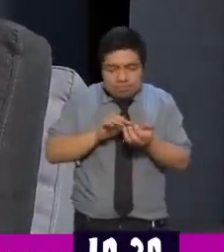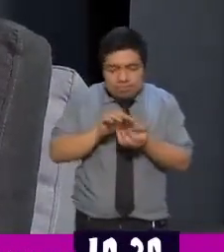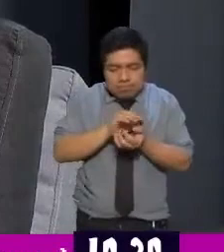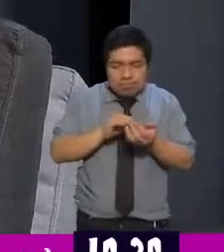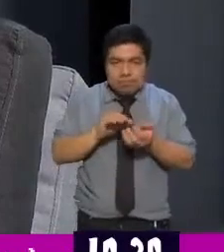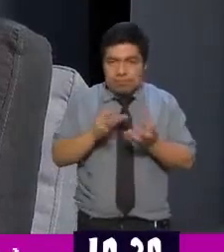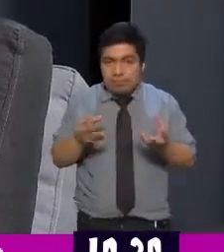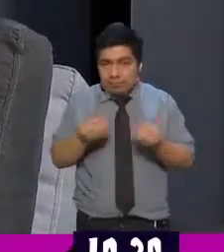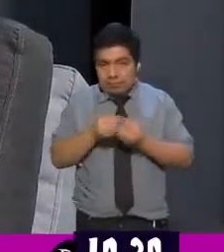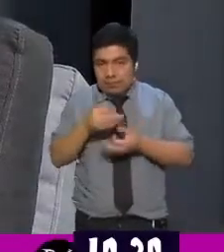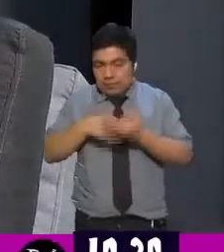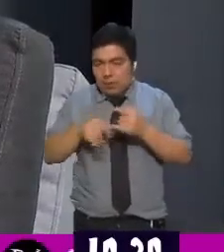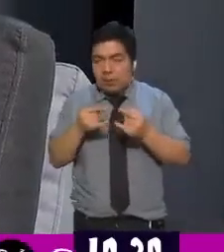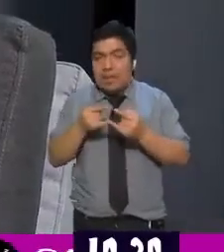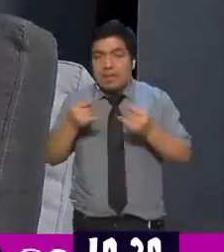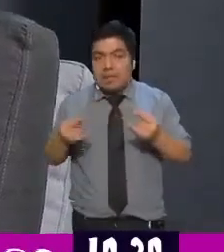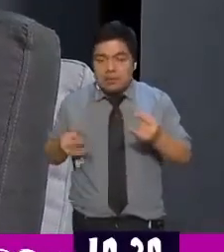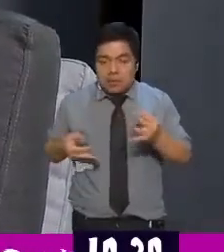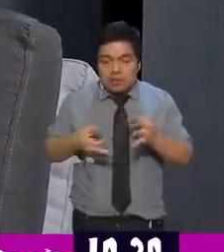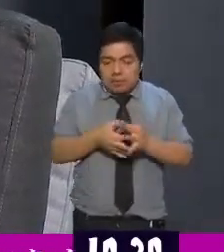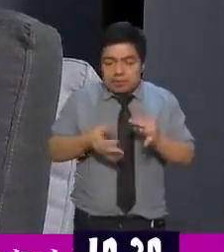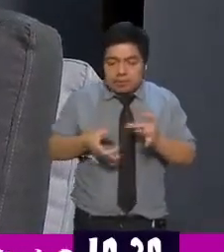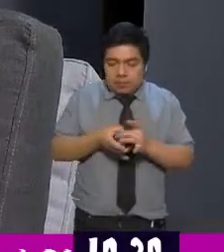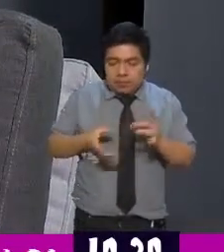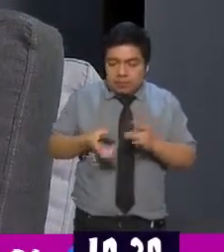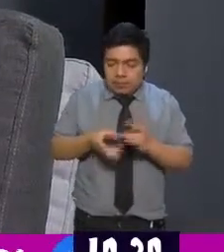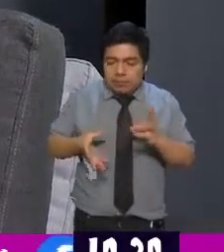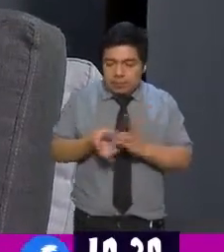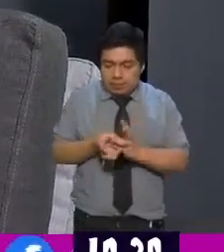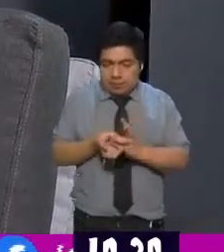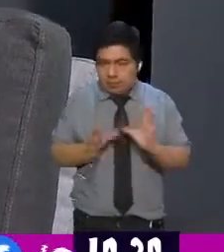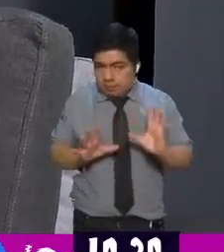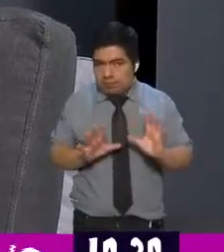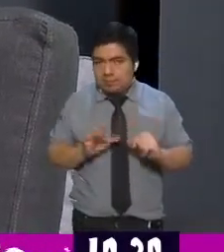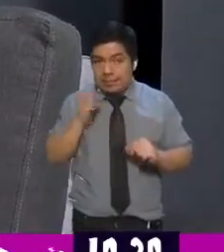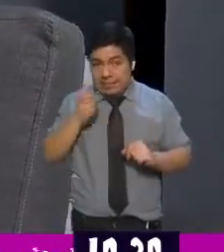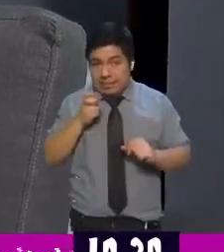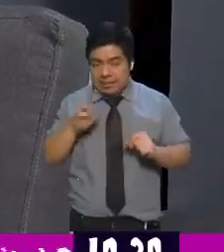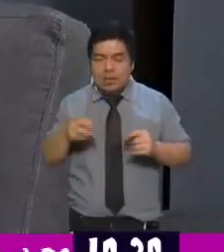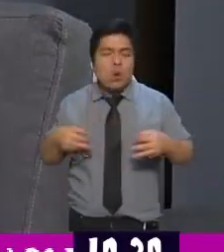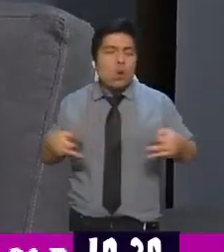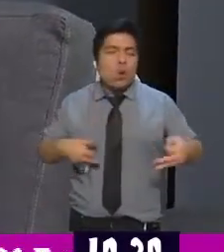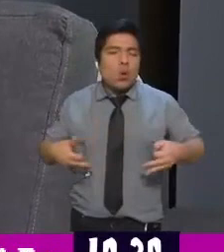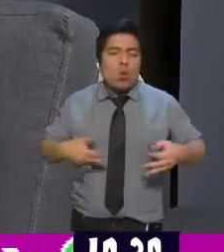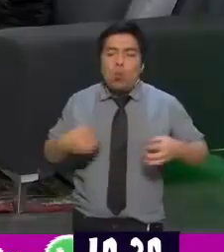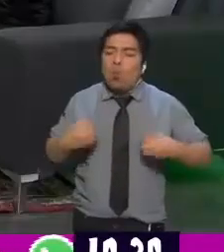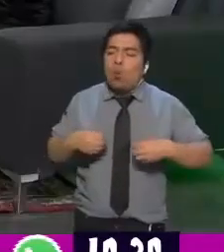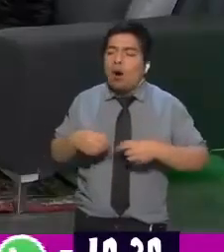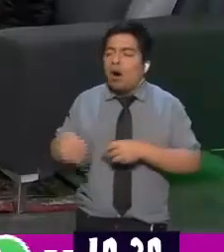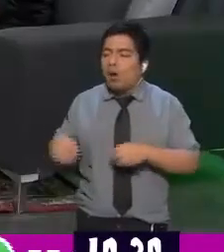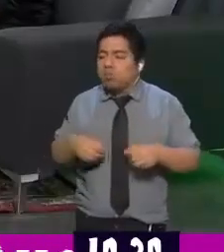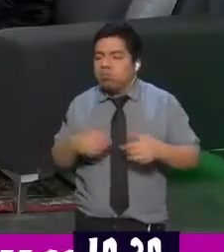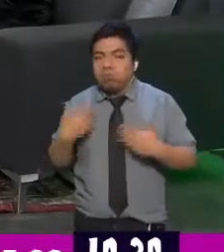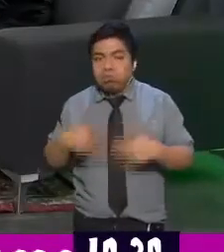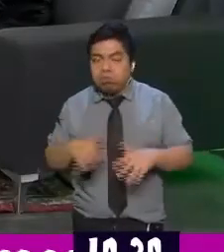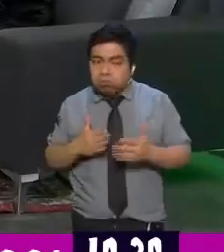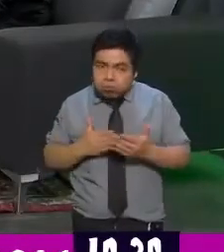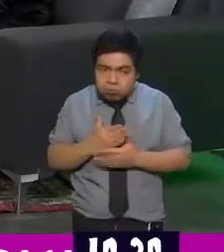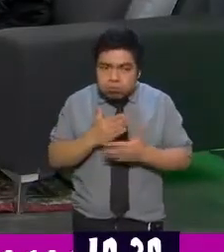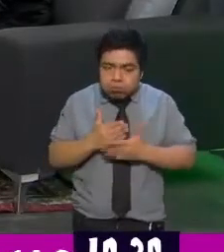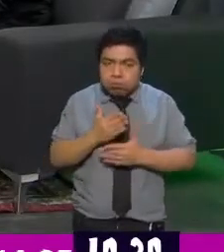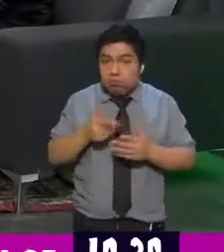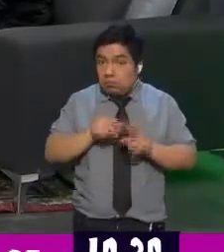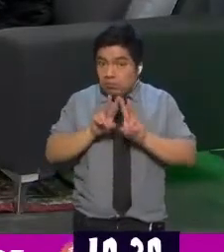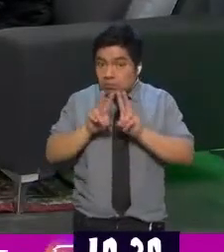poder pues unir estas historias de una manera más clara para el espectador, ¿no? Es una obra bastante transgresora, es una obra que trata